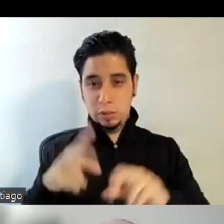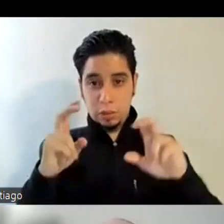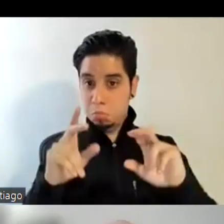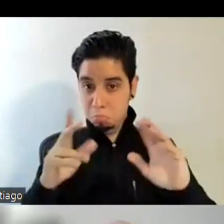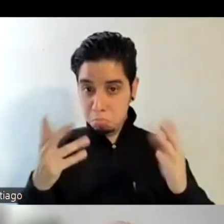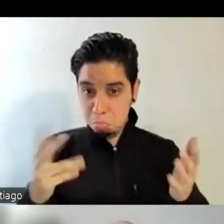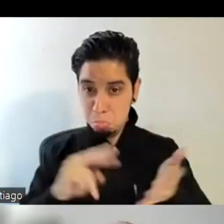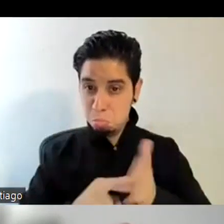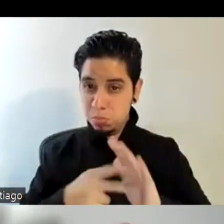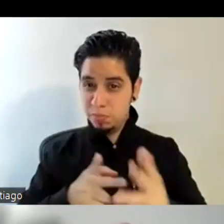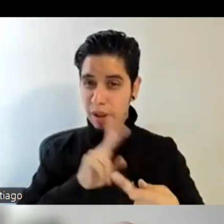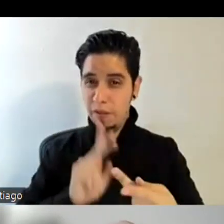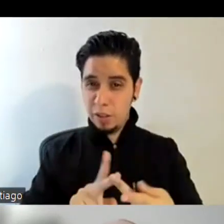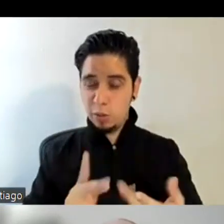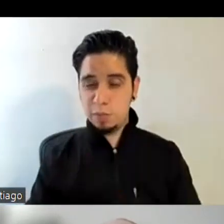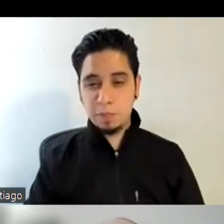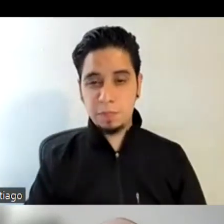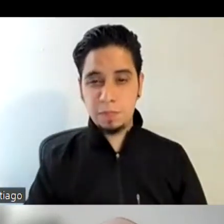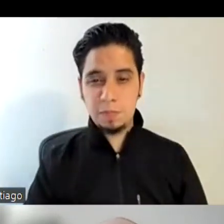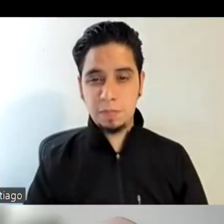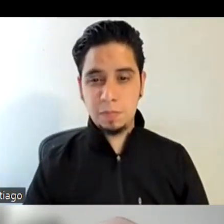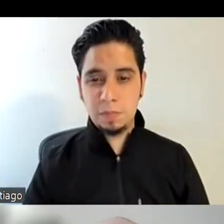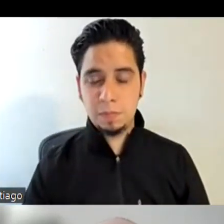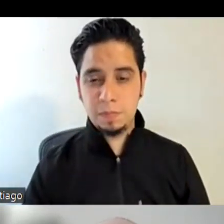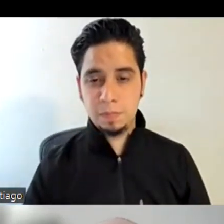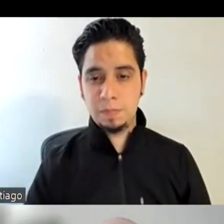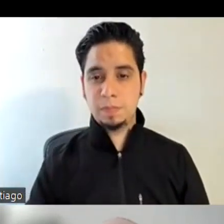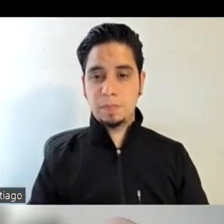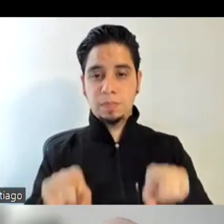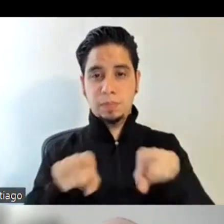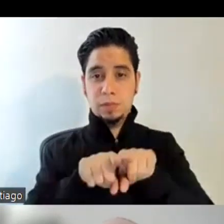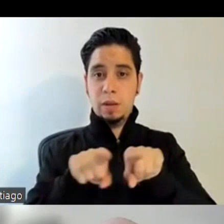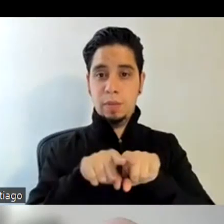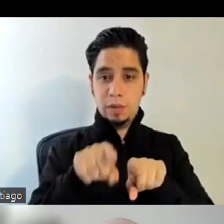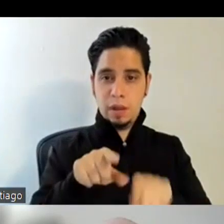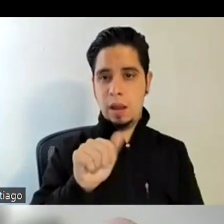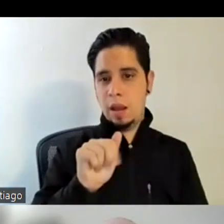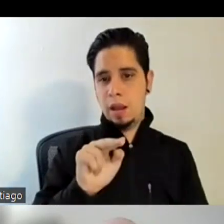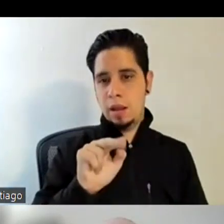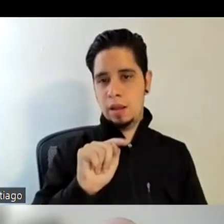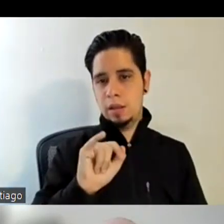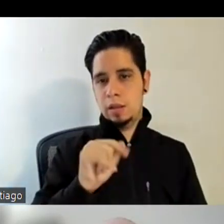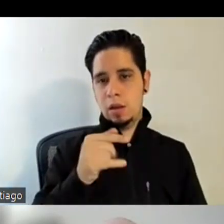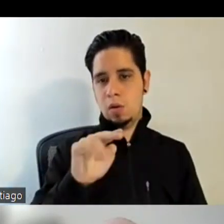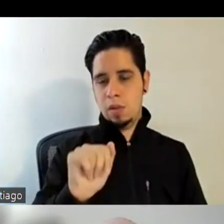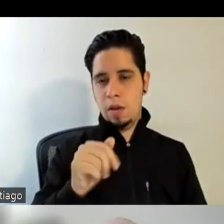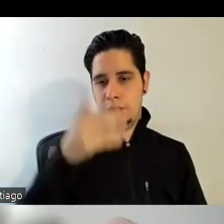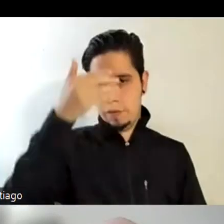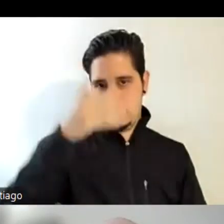perfecto. Además, pues surgió también parte de la adaptación, porque el título Antígona frente al mar no es por la